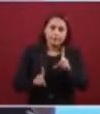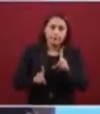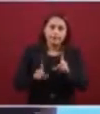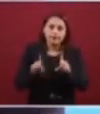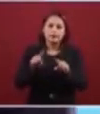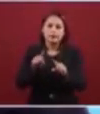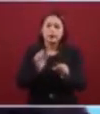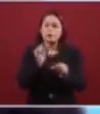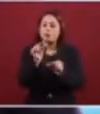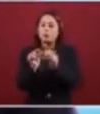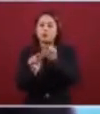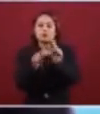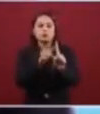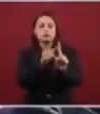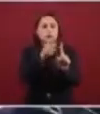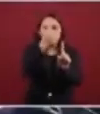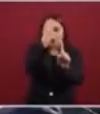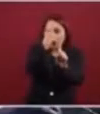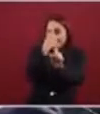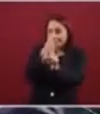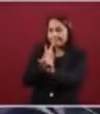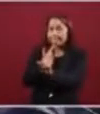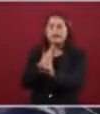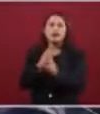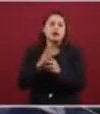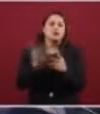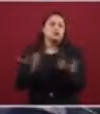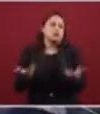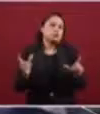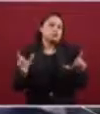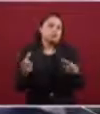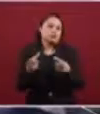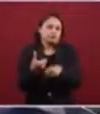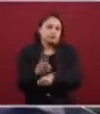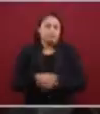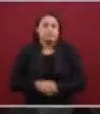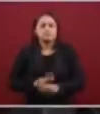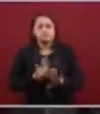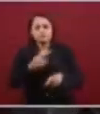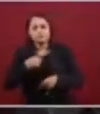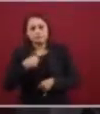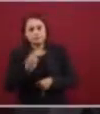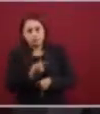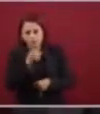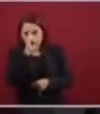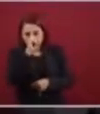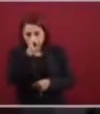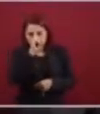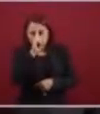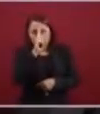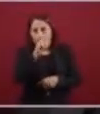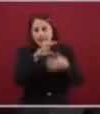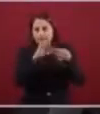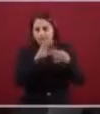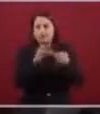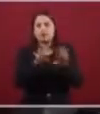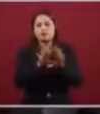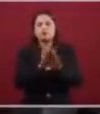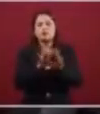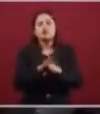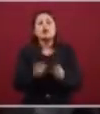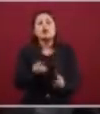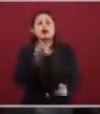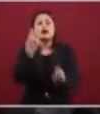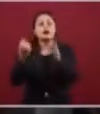criterio de selección para hacer el reajuste de personal. Tengo un par de comentarios más. Una, se ha reprochado mucho el perfil de la